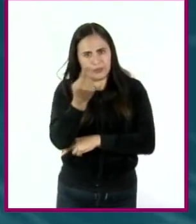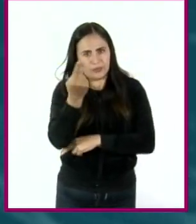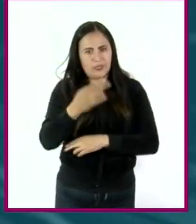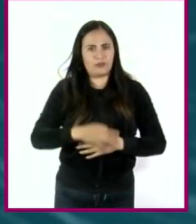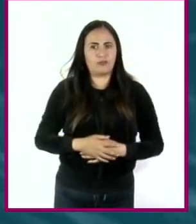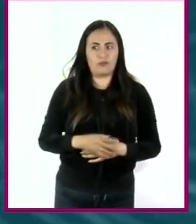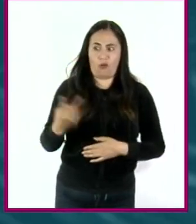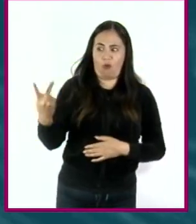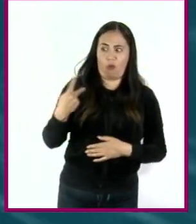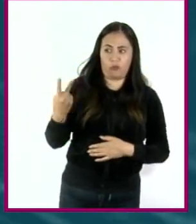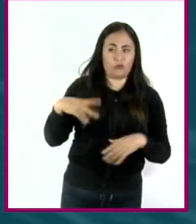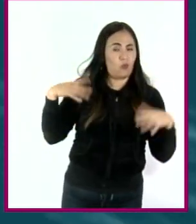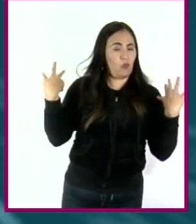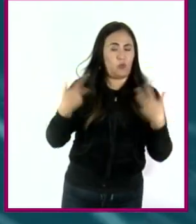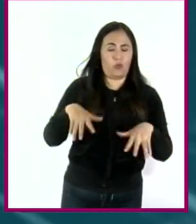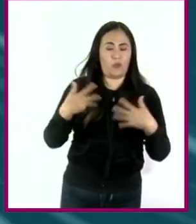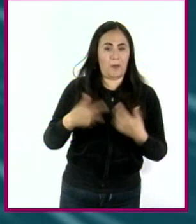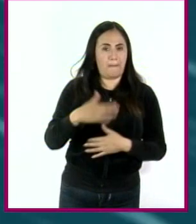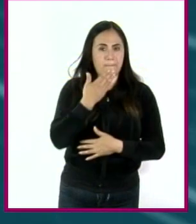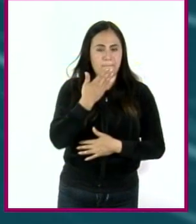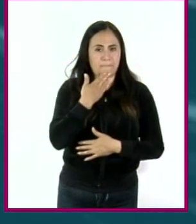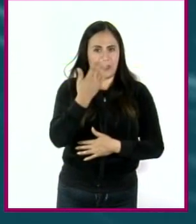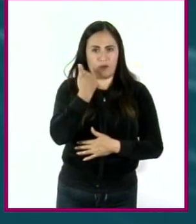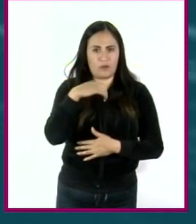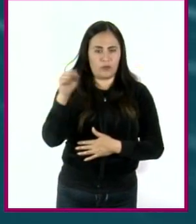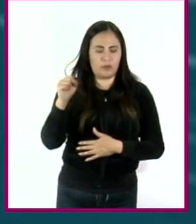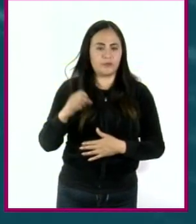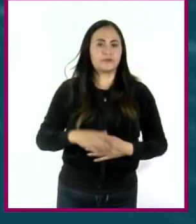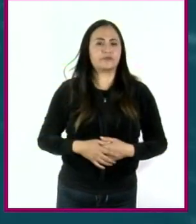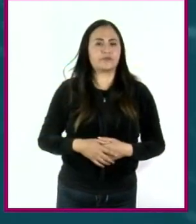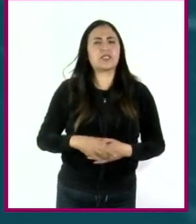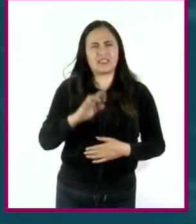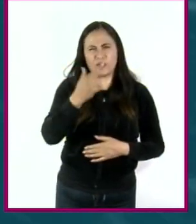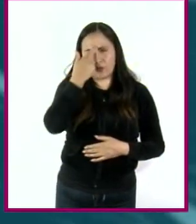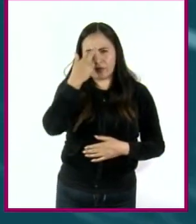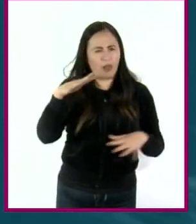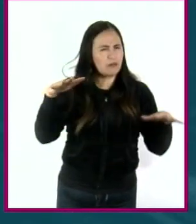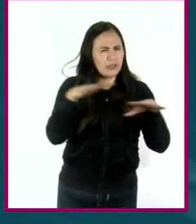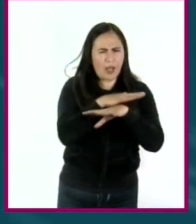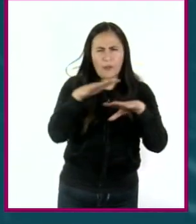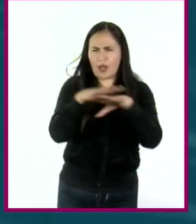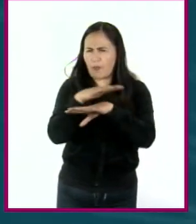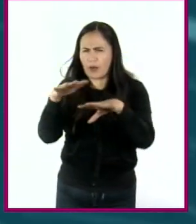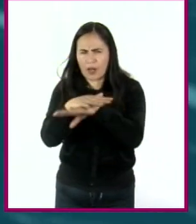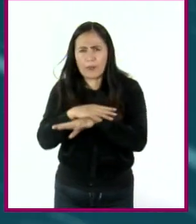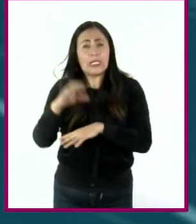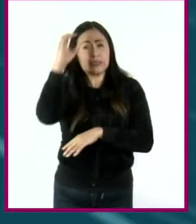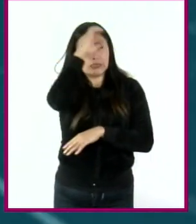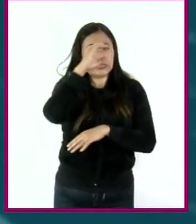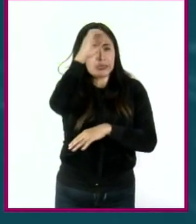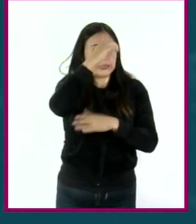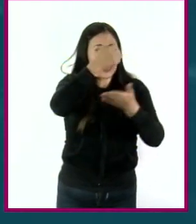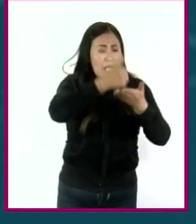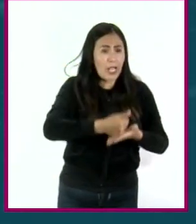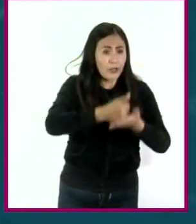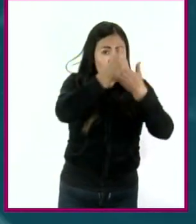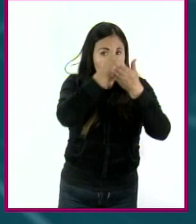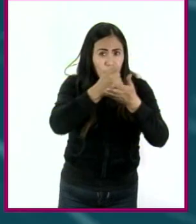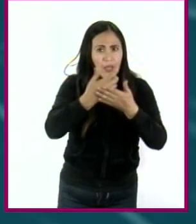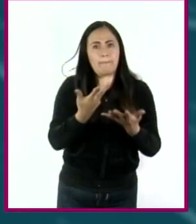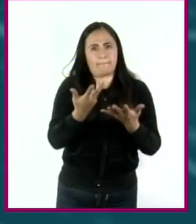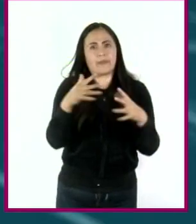cómo llevarte la contraria, Memo. Recordemos que todo cambia y las ciencias nos llevan de la mano a desarrollar esos cambios